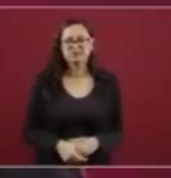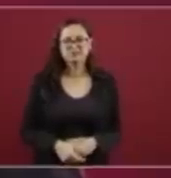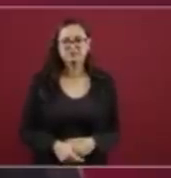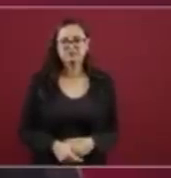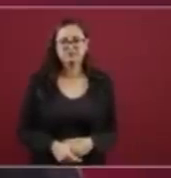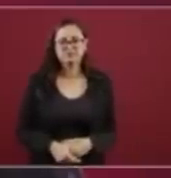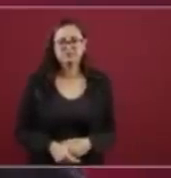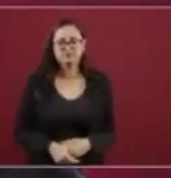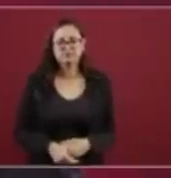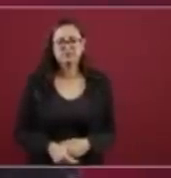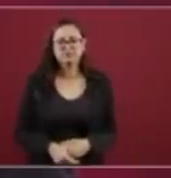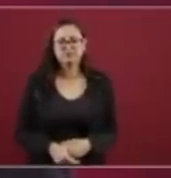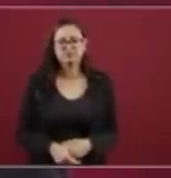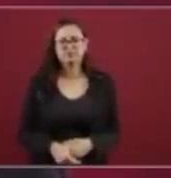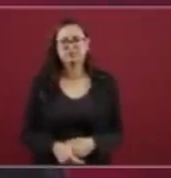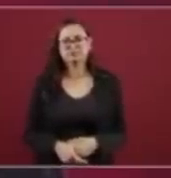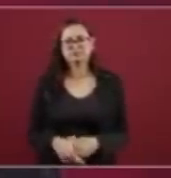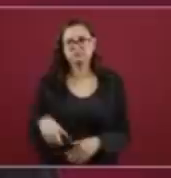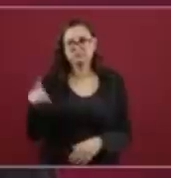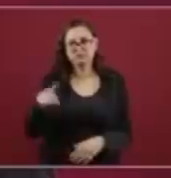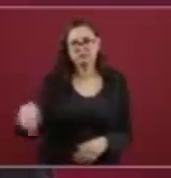la idea,